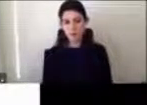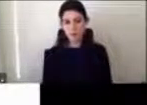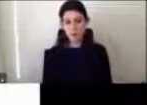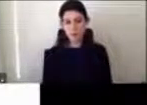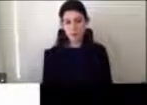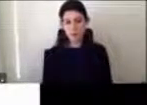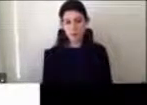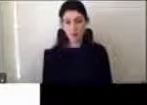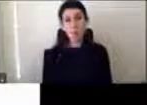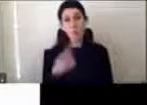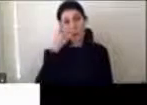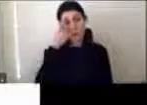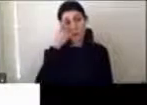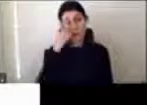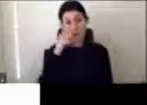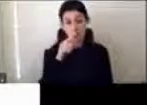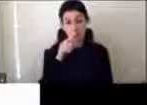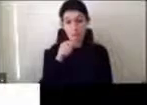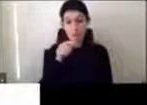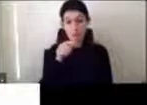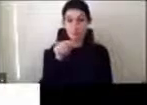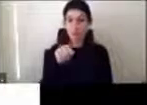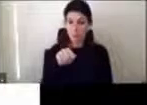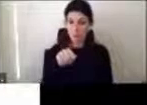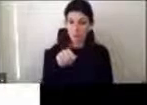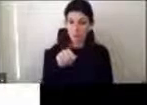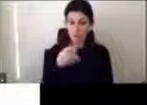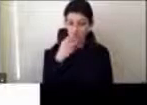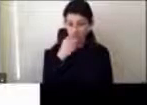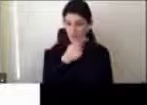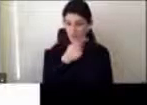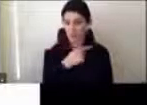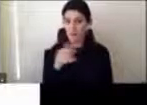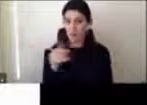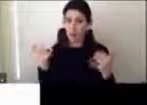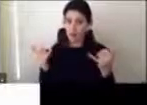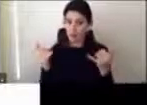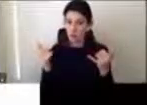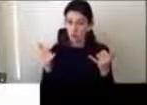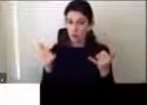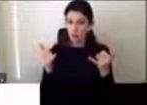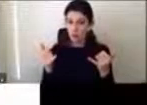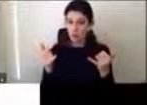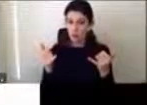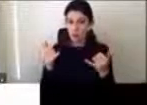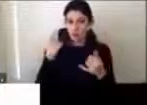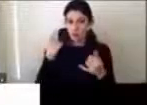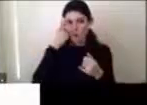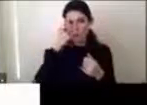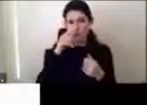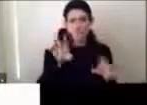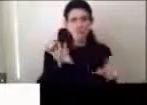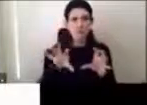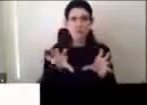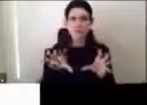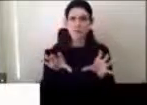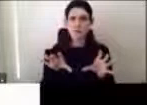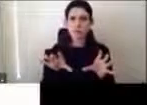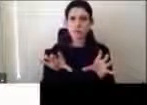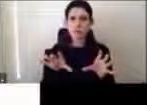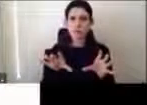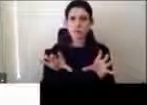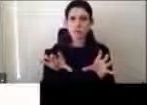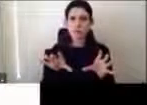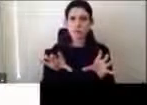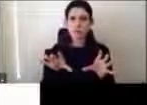Sin embargo, aquí se ven algunos juegos, ¿no es cierto? Pero las cosas pueden ser mucho más simples.